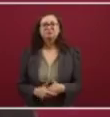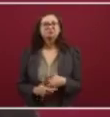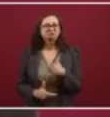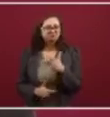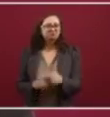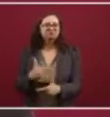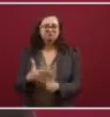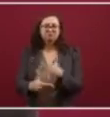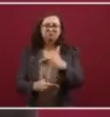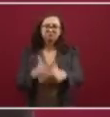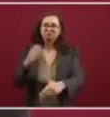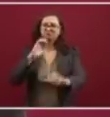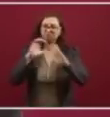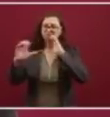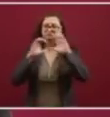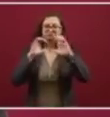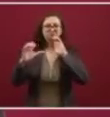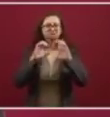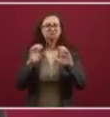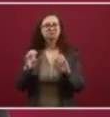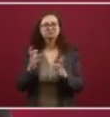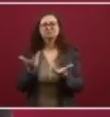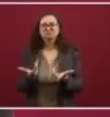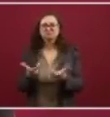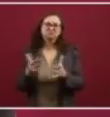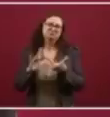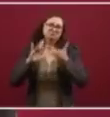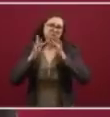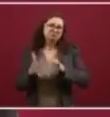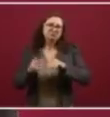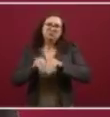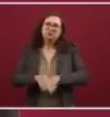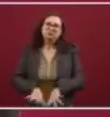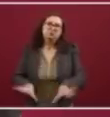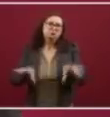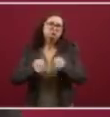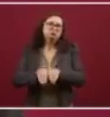avanzando mucho la comunicación por las redes,